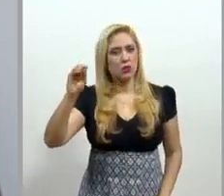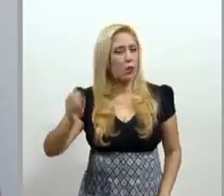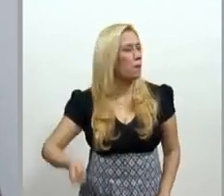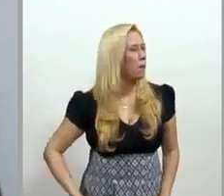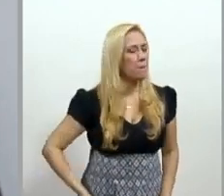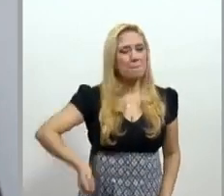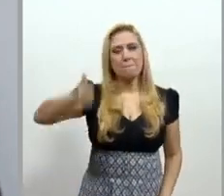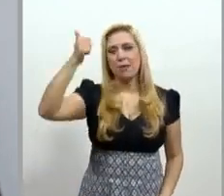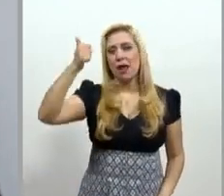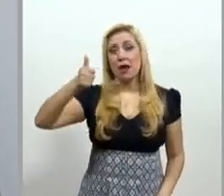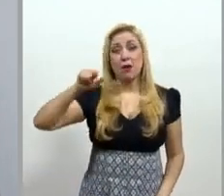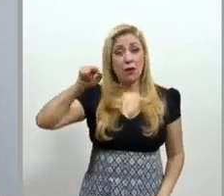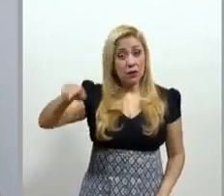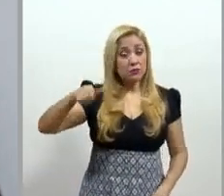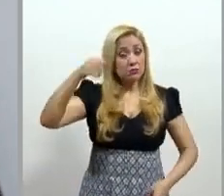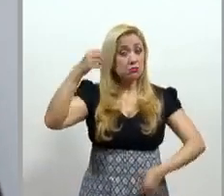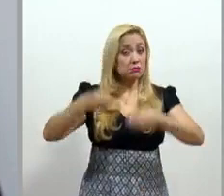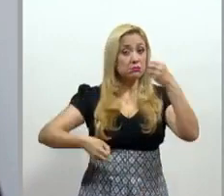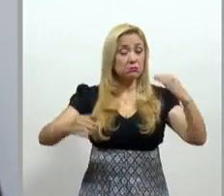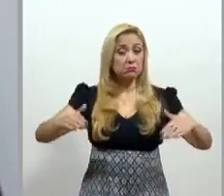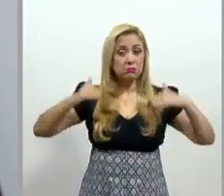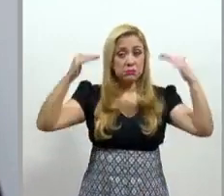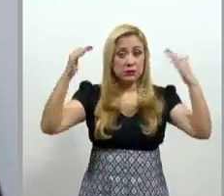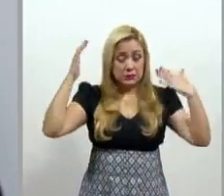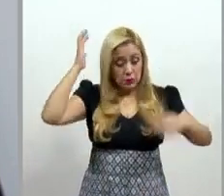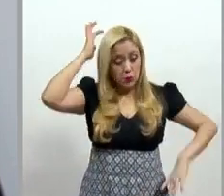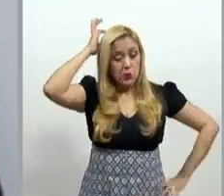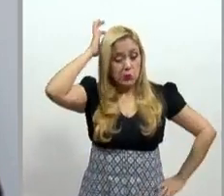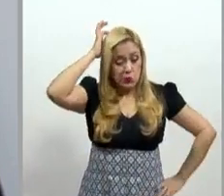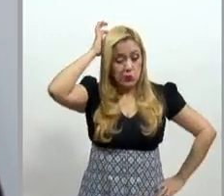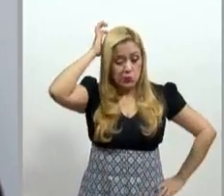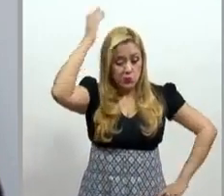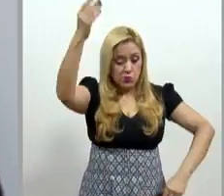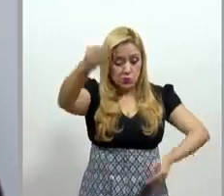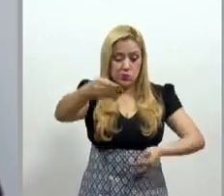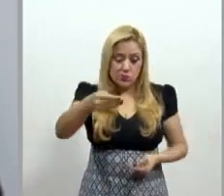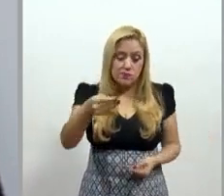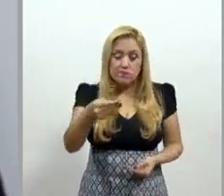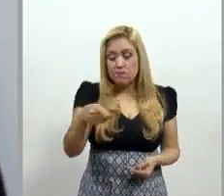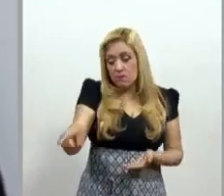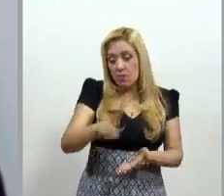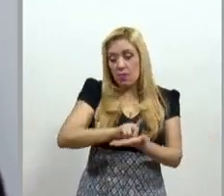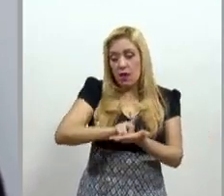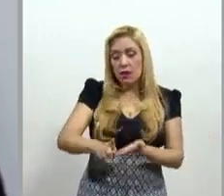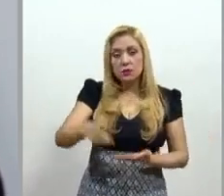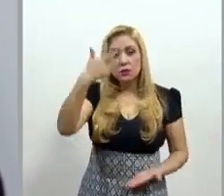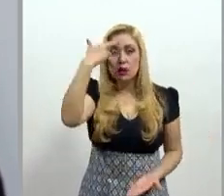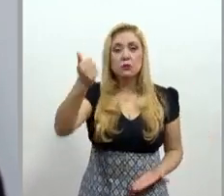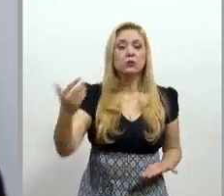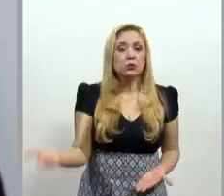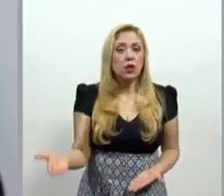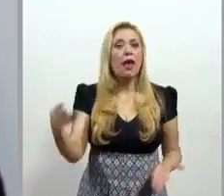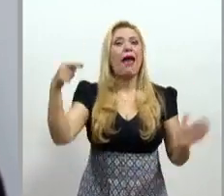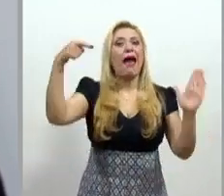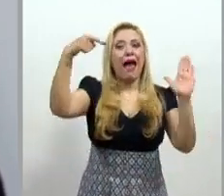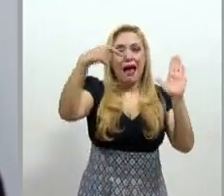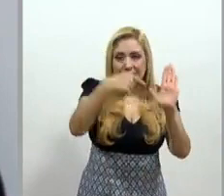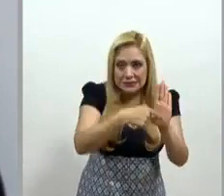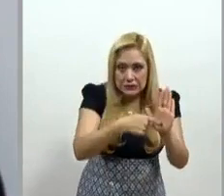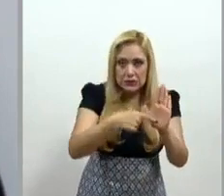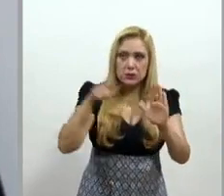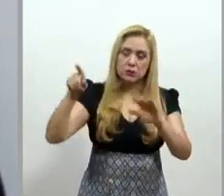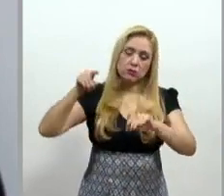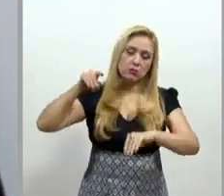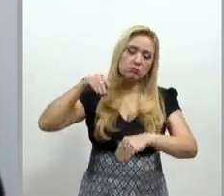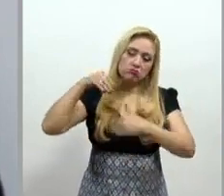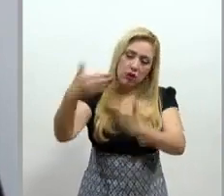vez en la que la Corte Constitucional hace referencia a los derechos de la naturaleza y allí reconoce al